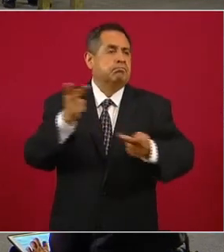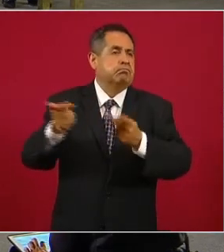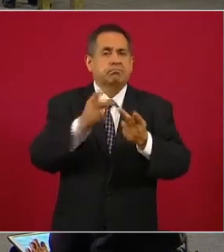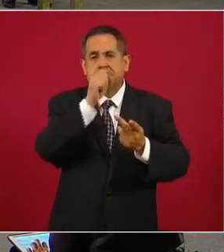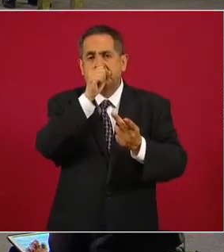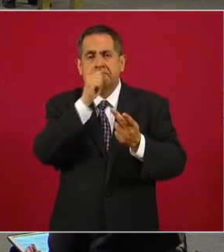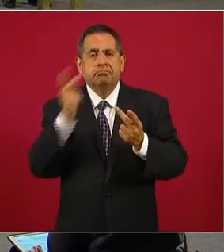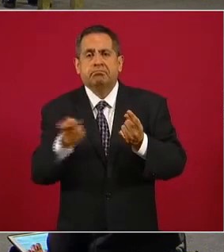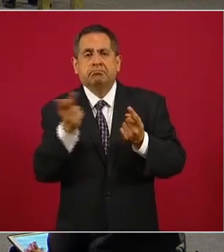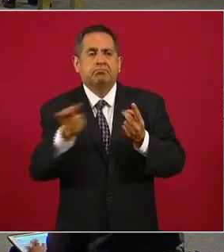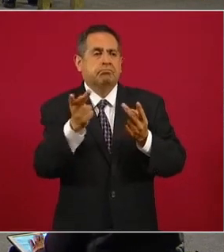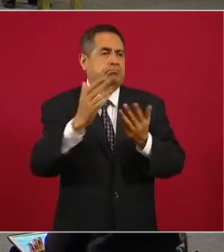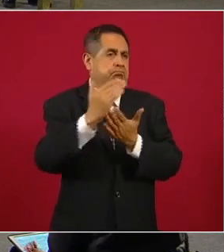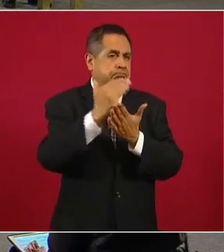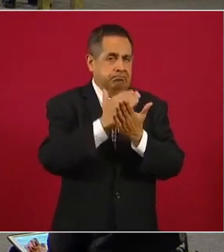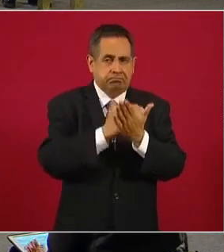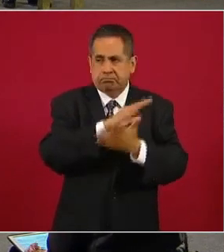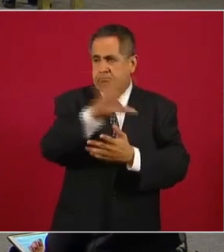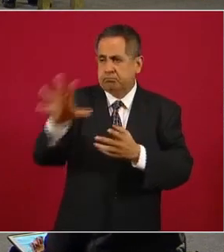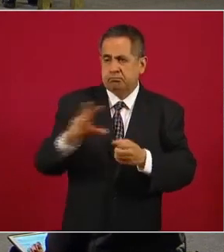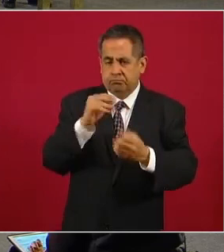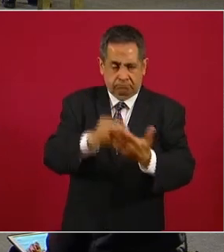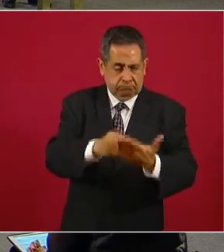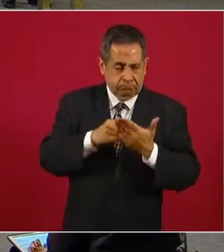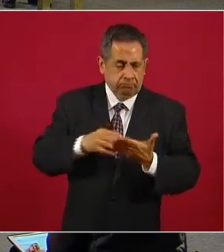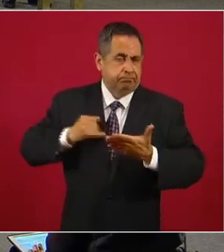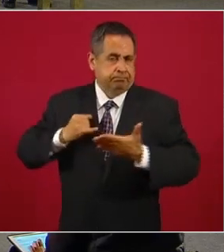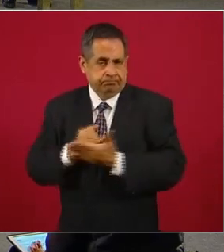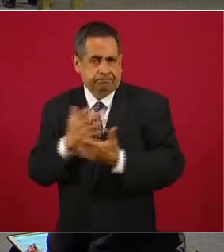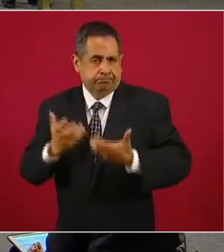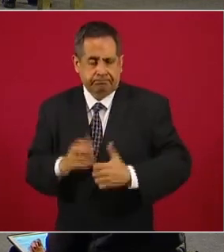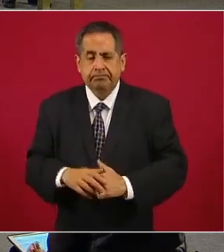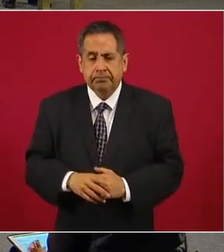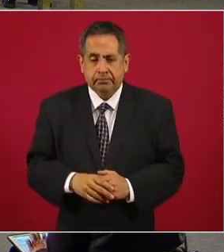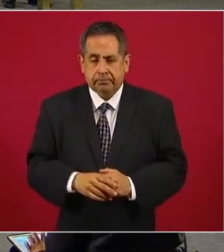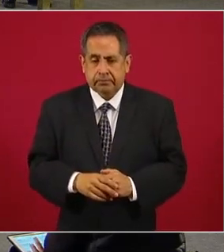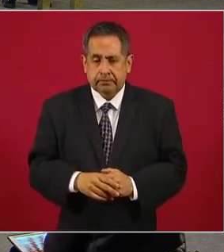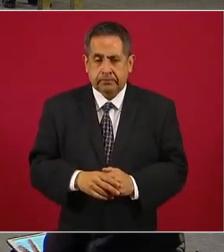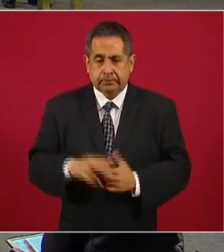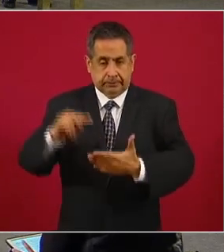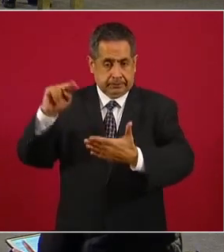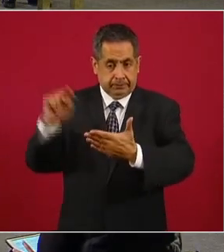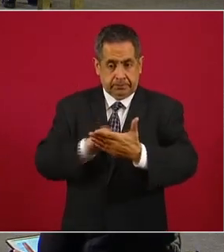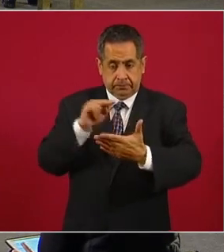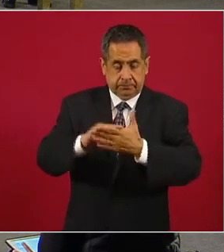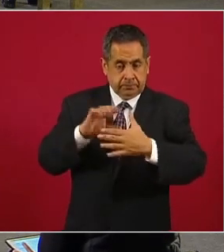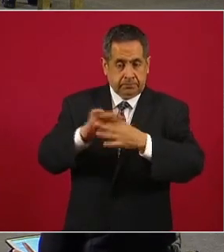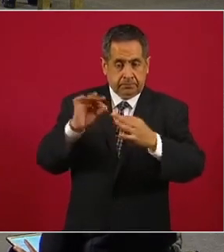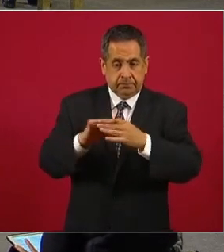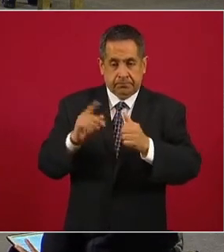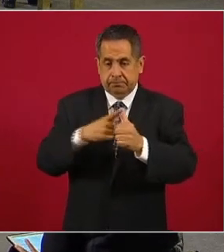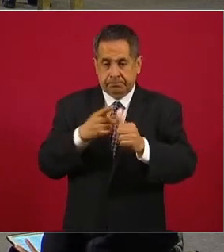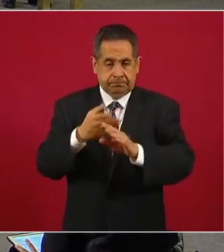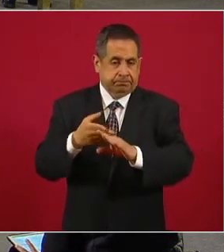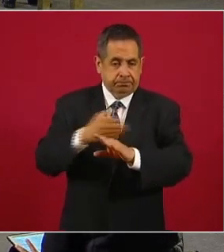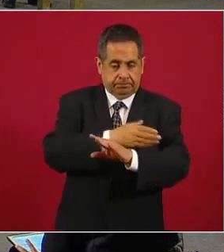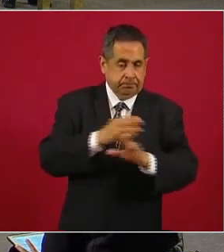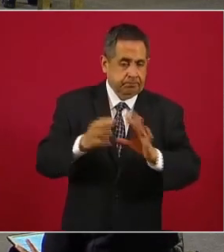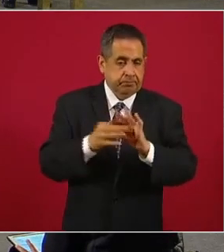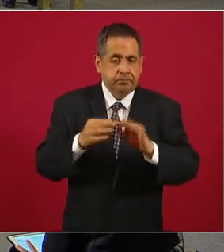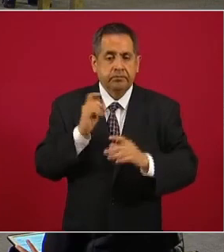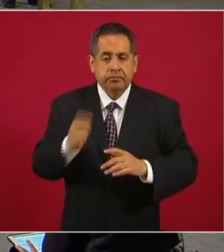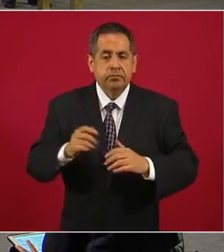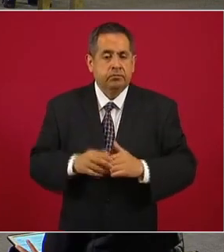a todos los ciudadanos. Voy a, antes de firmar el documento,